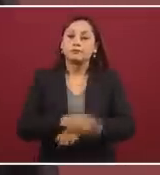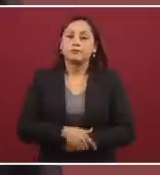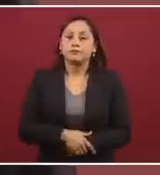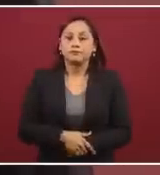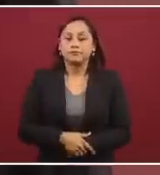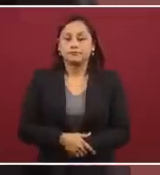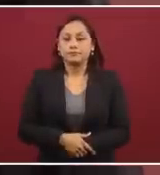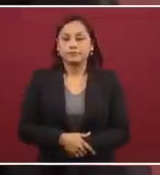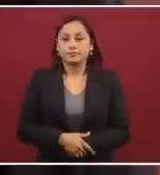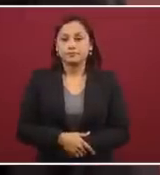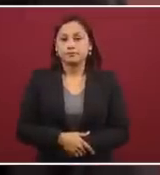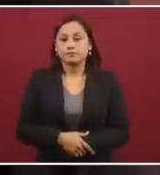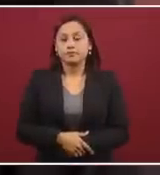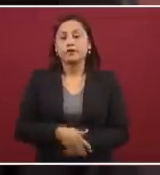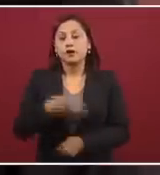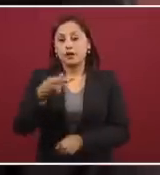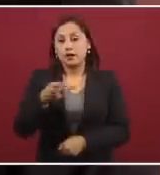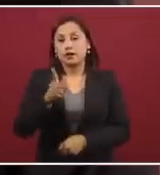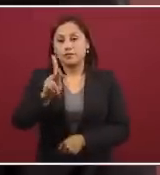separar